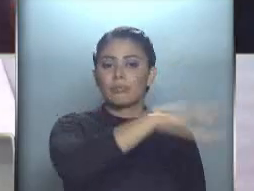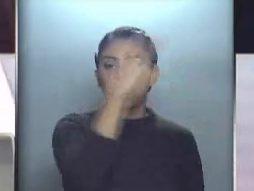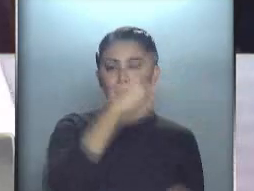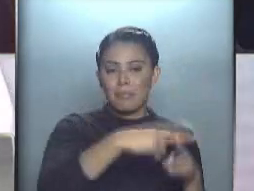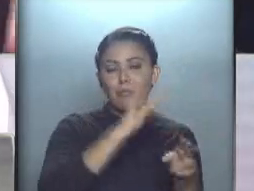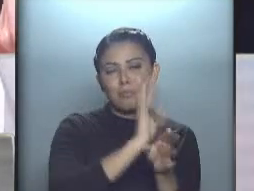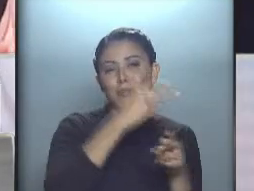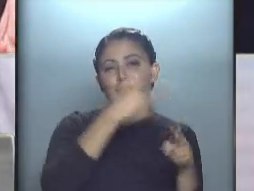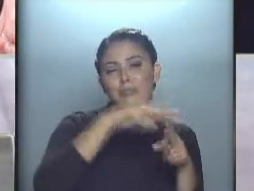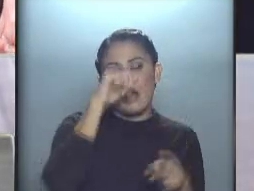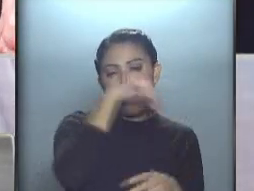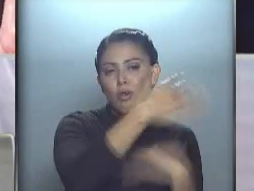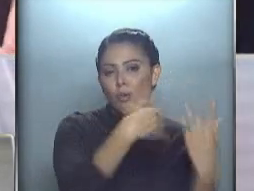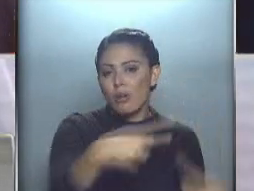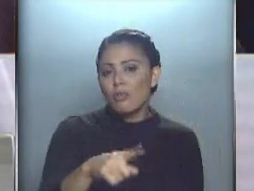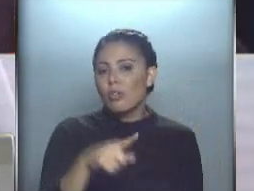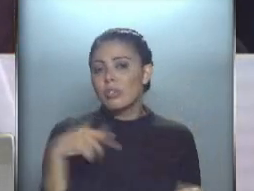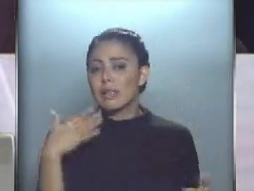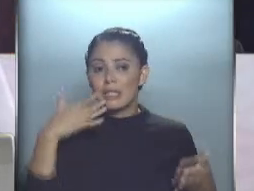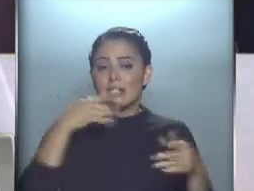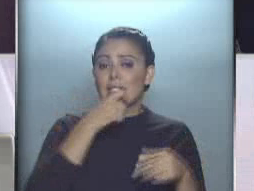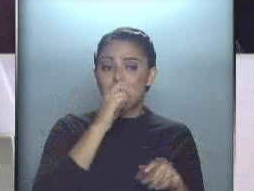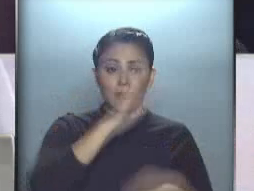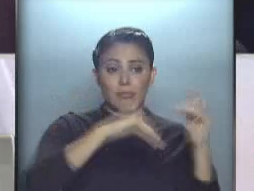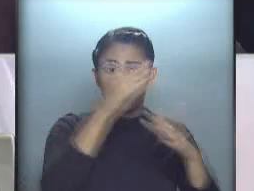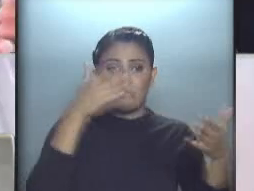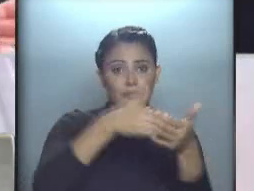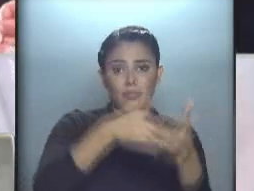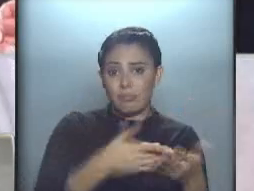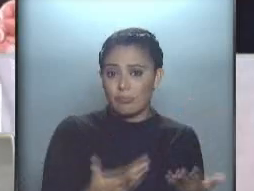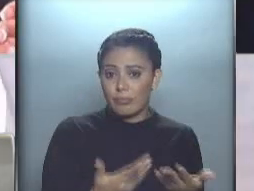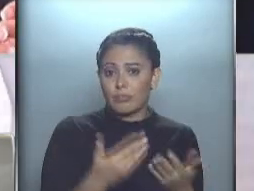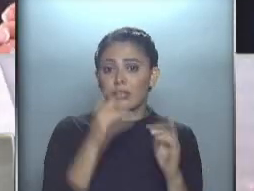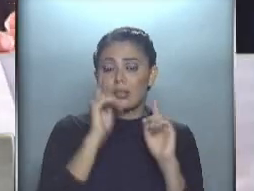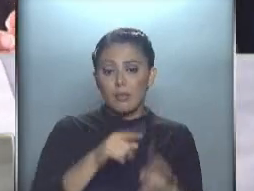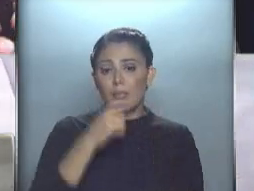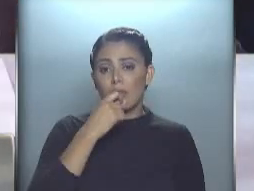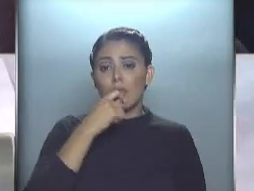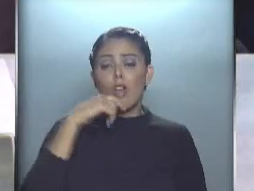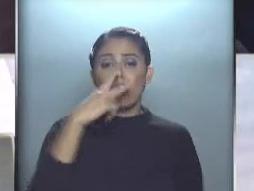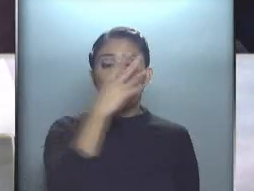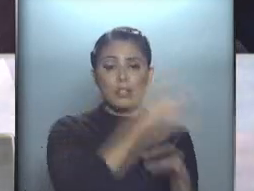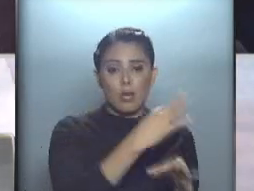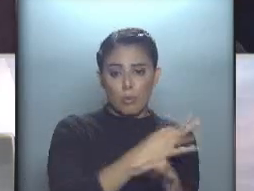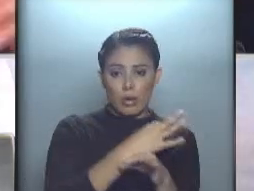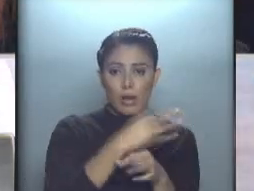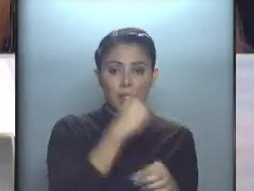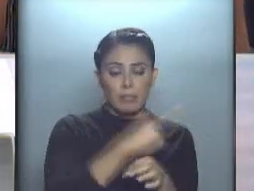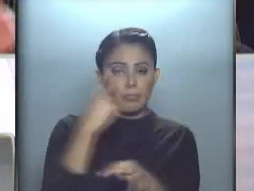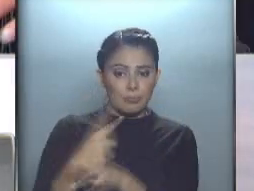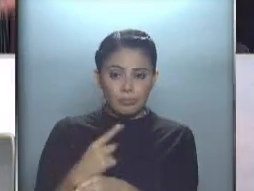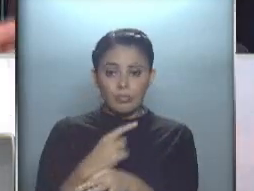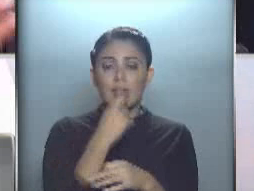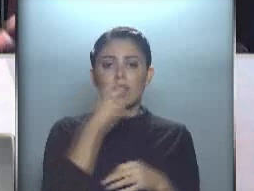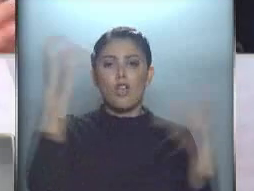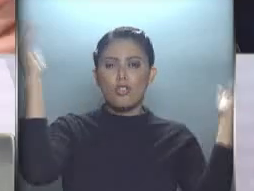hay. En el caso del tercer piso, en ese espacio que une dos escuelas de educación primaria, los chicos cuando